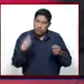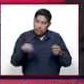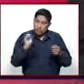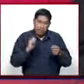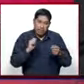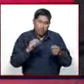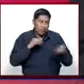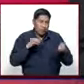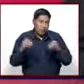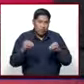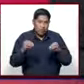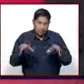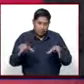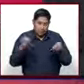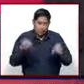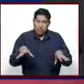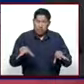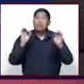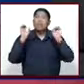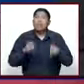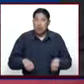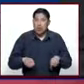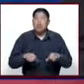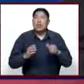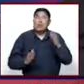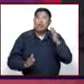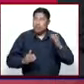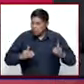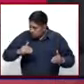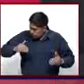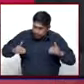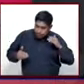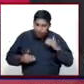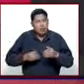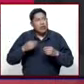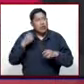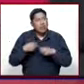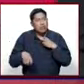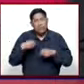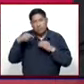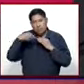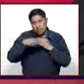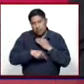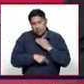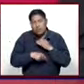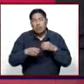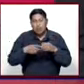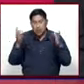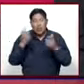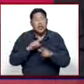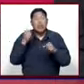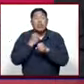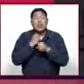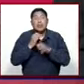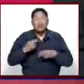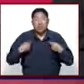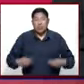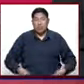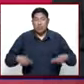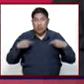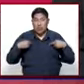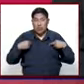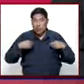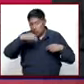sostener, mover y soltar objetos. Los robots se encargarán de las tareas más complejas en estas fábricas, liberando a los trabajadores humanos de